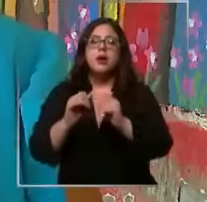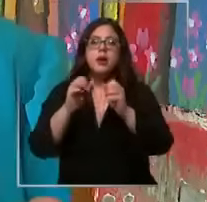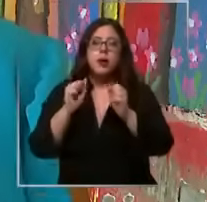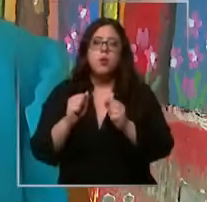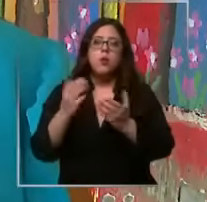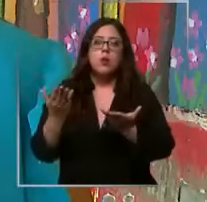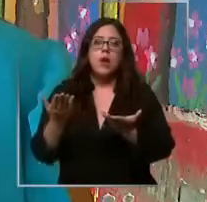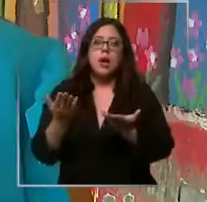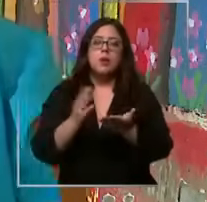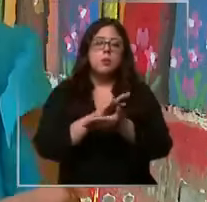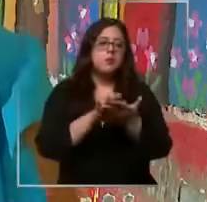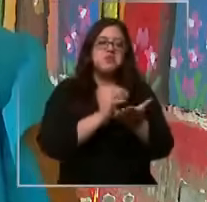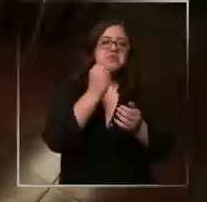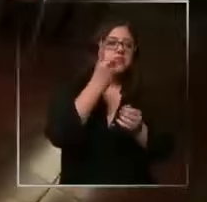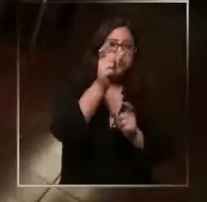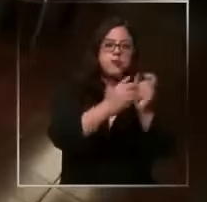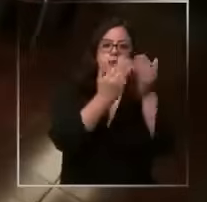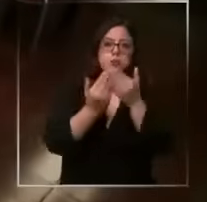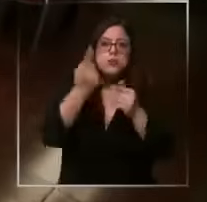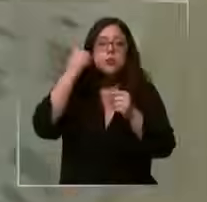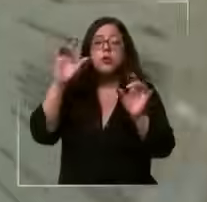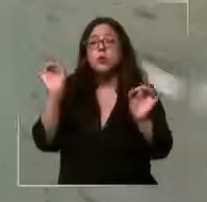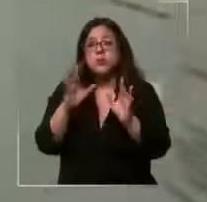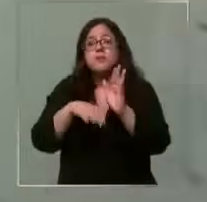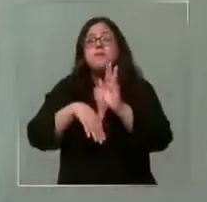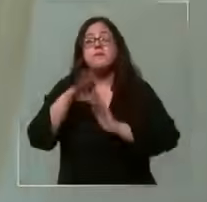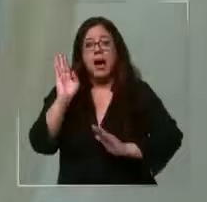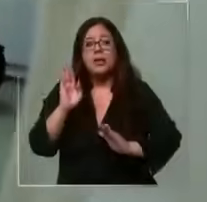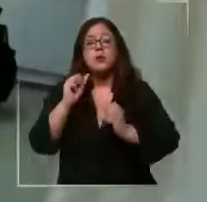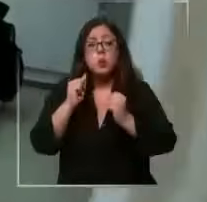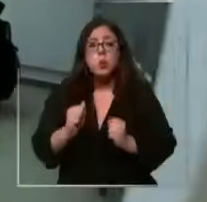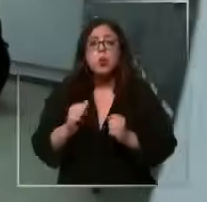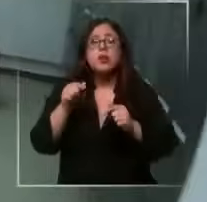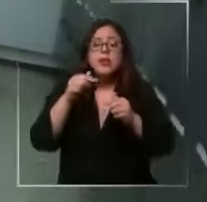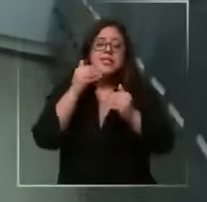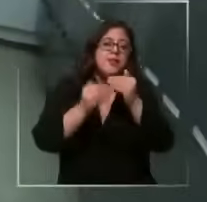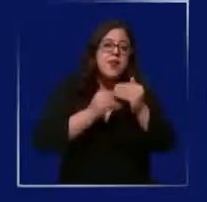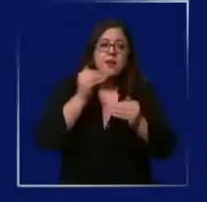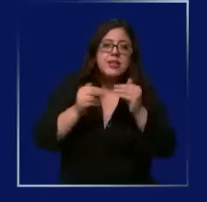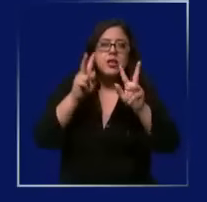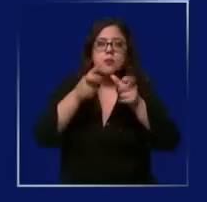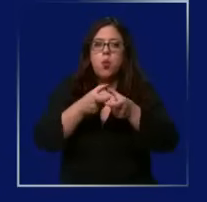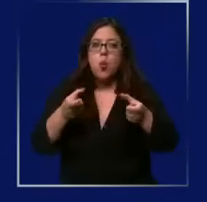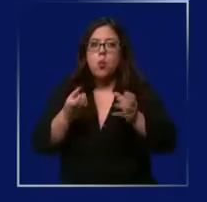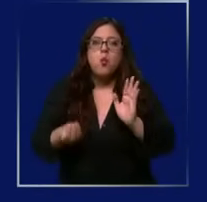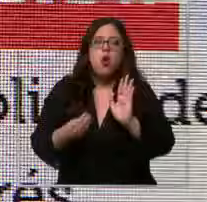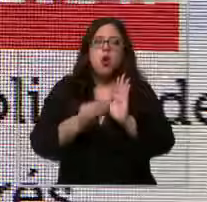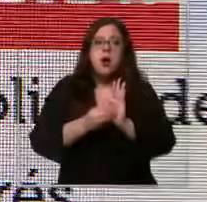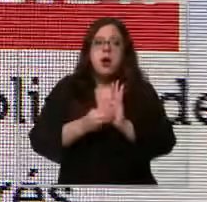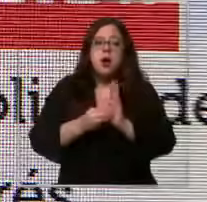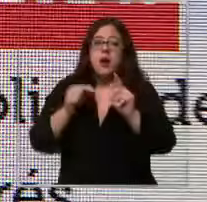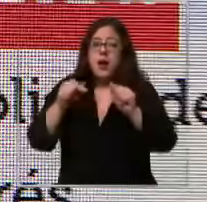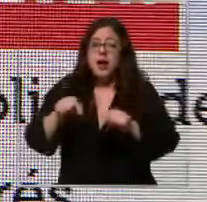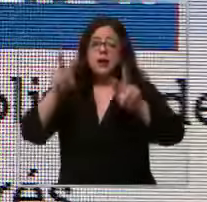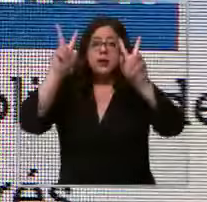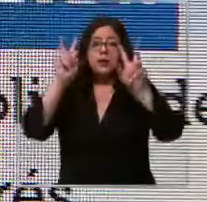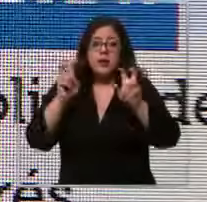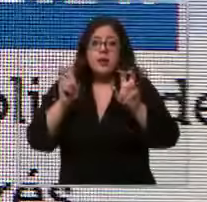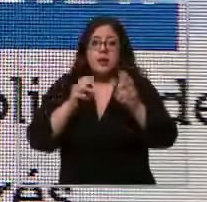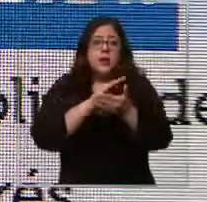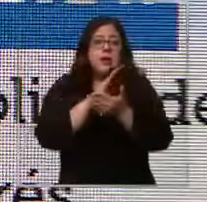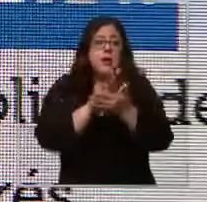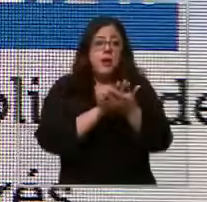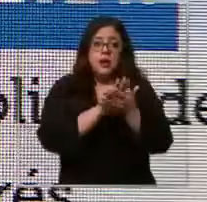recibir X estudiantes, pero podrían recibir un poco más. Entonces se va avanzando en esos cupos adicionales. A veces pasa, este es un caso, personas